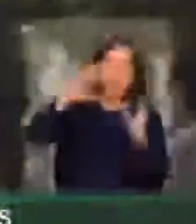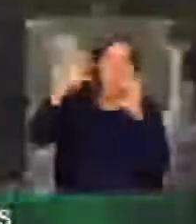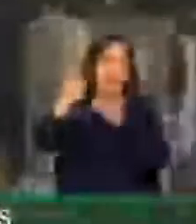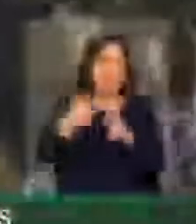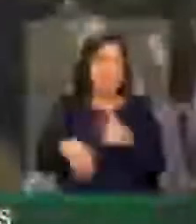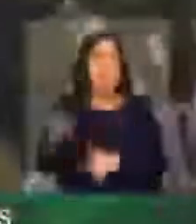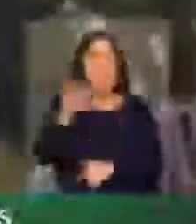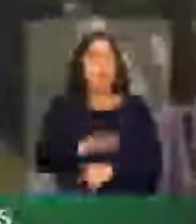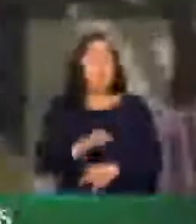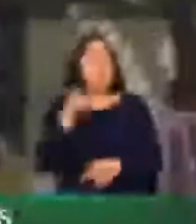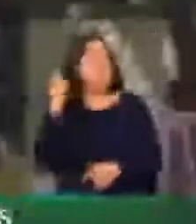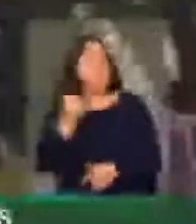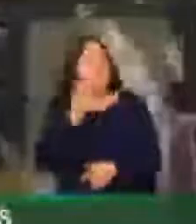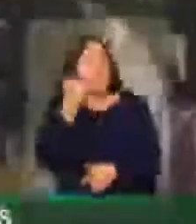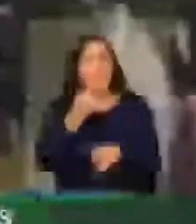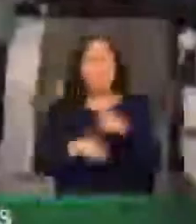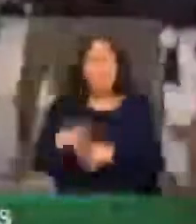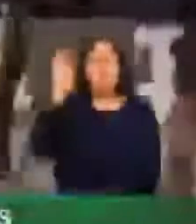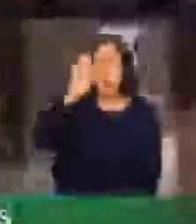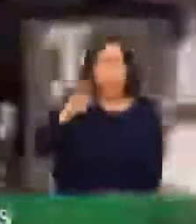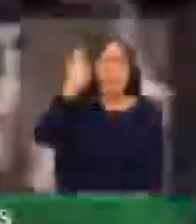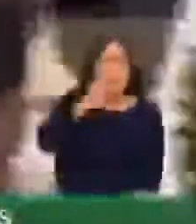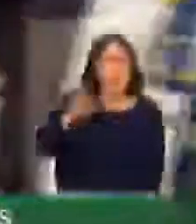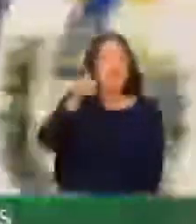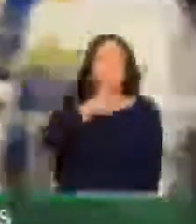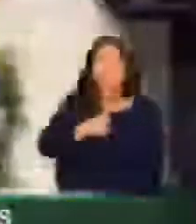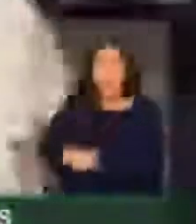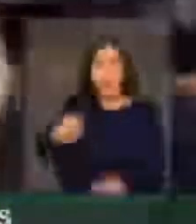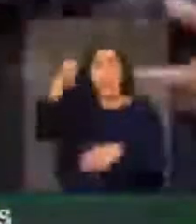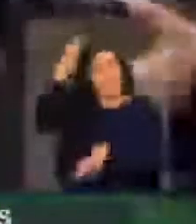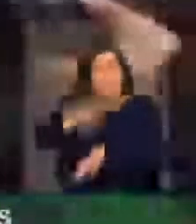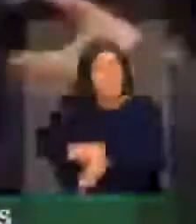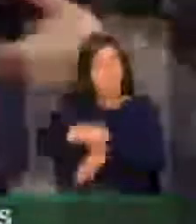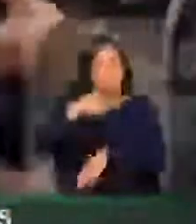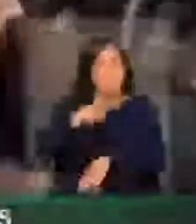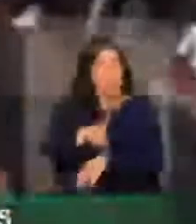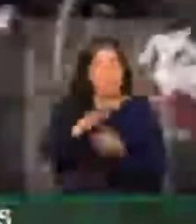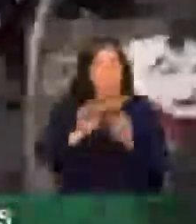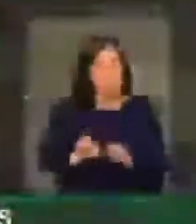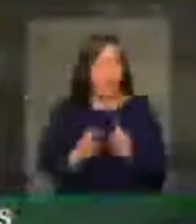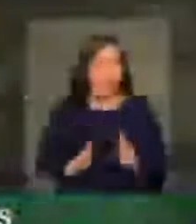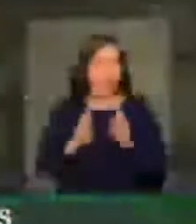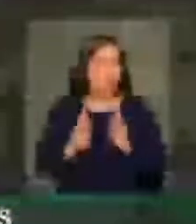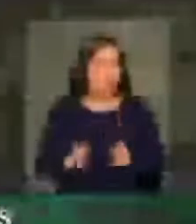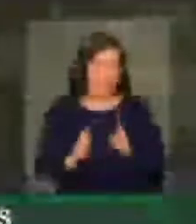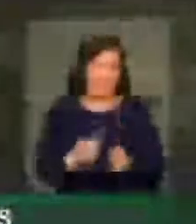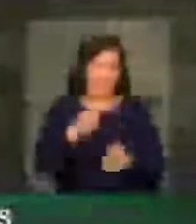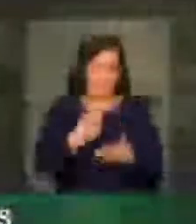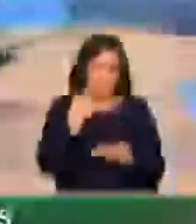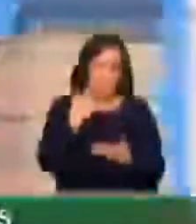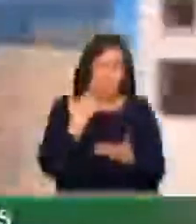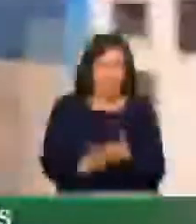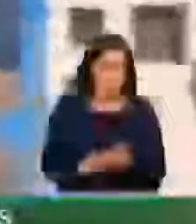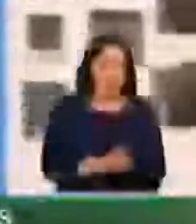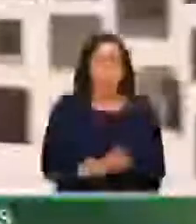cuya importancia hace que para honrar nuestra historia, los mismos sean celebrados en la fecha que recuerda su ocurrencia, fundamenta la iniciativa.